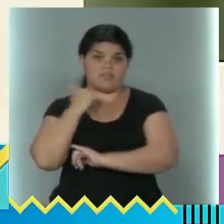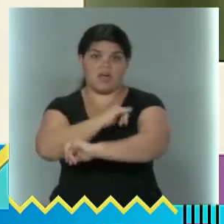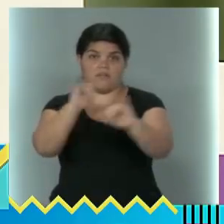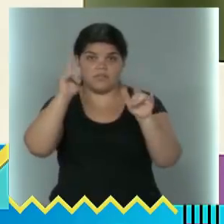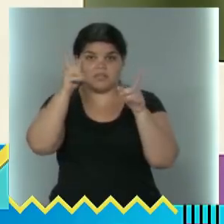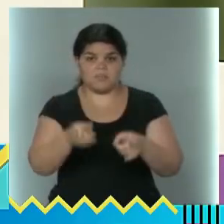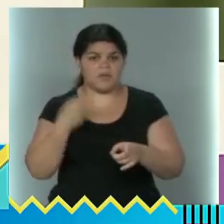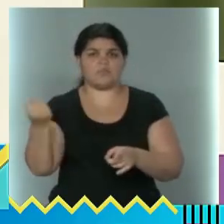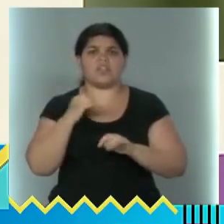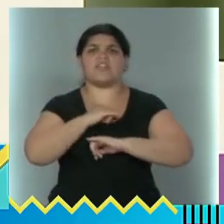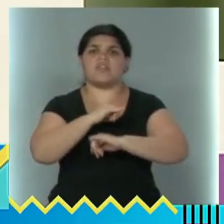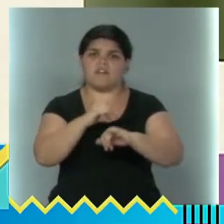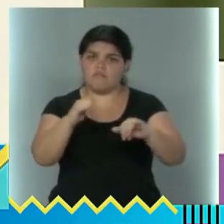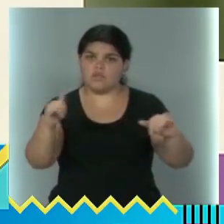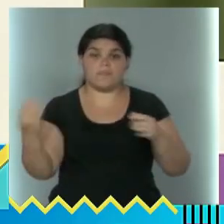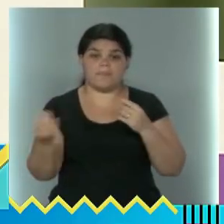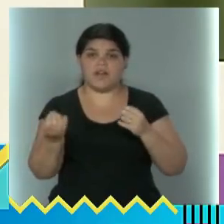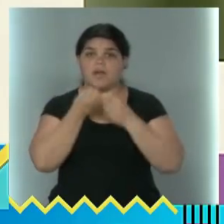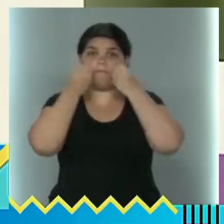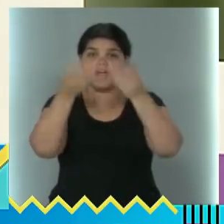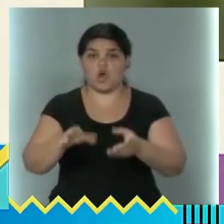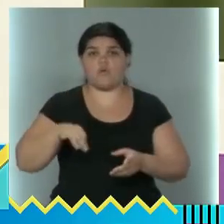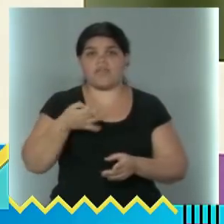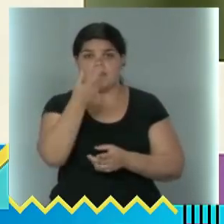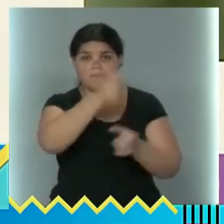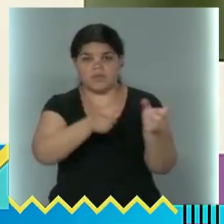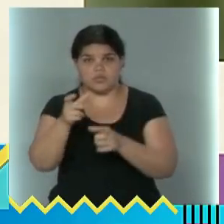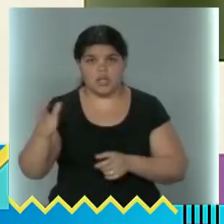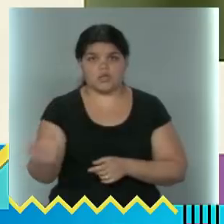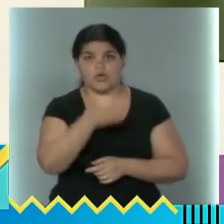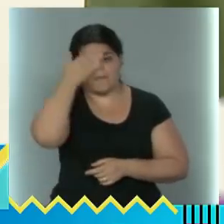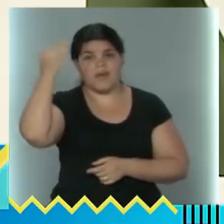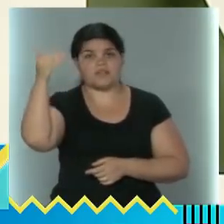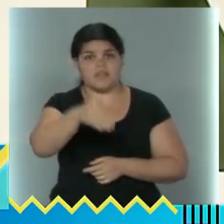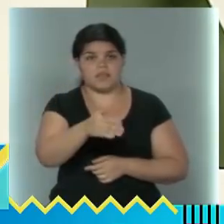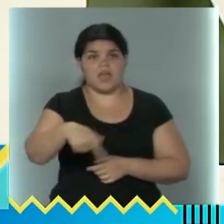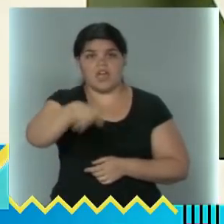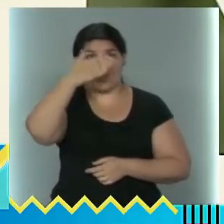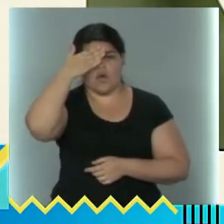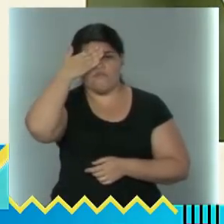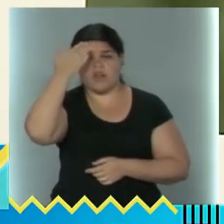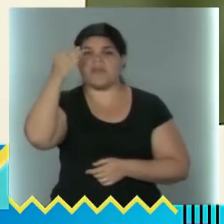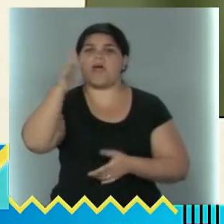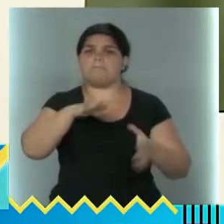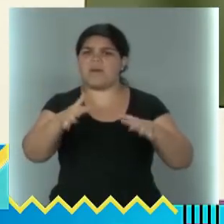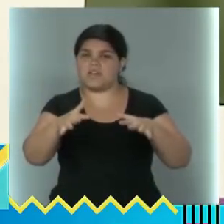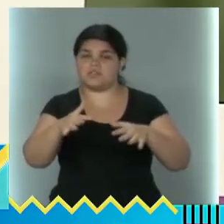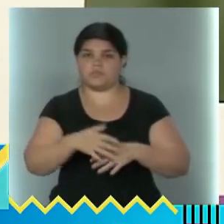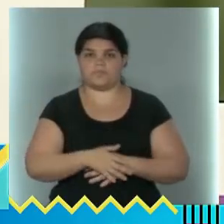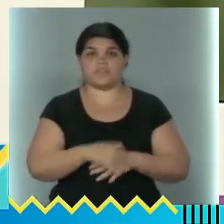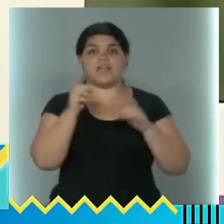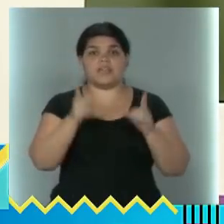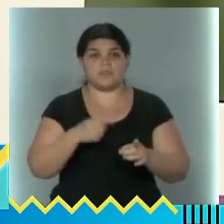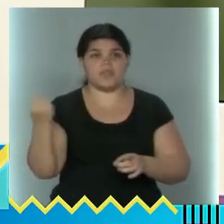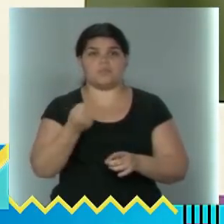importante difundir para que mejore la calidad de vida de todos aquellos pacientes afectados con Parkinson y, por supuesto, también